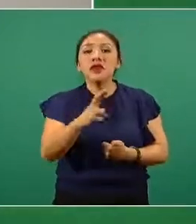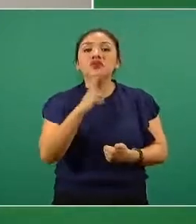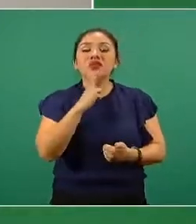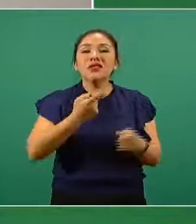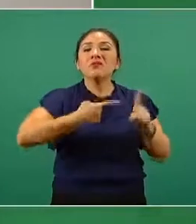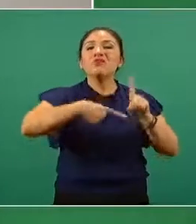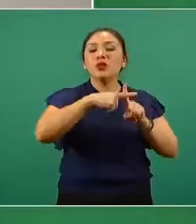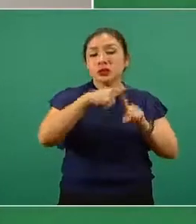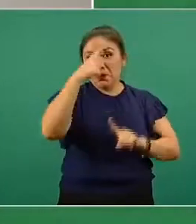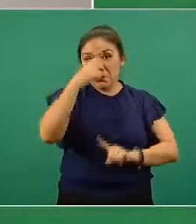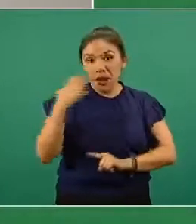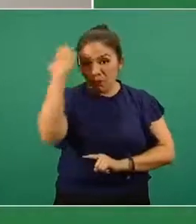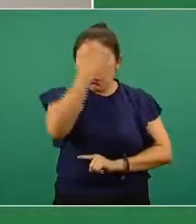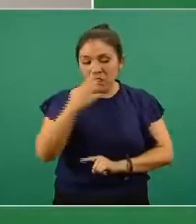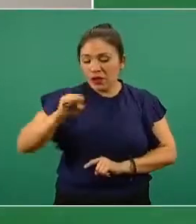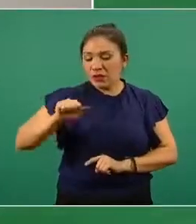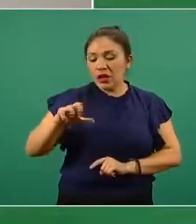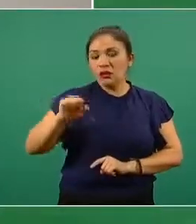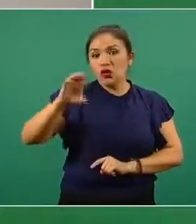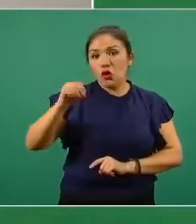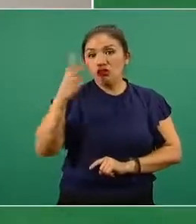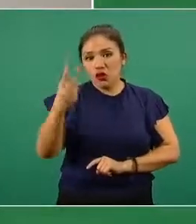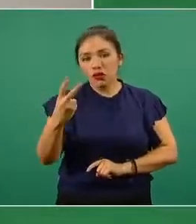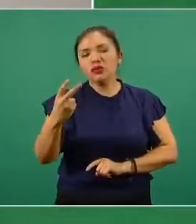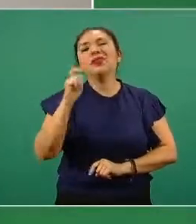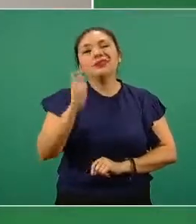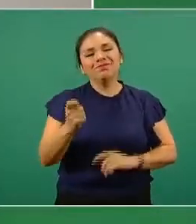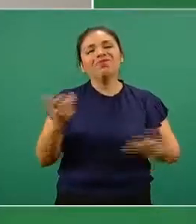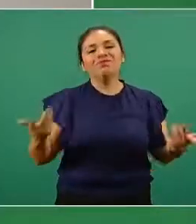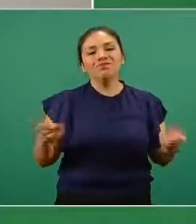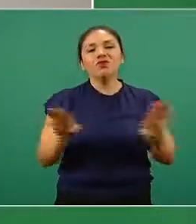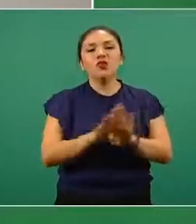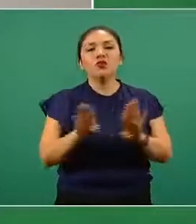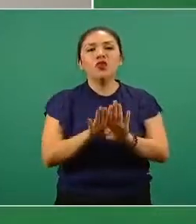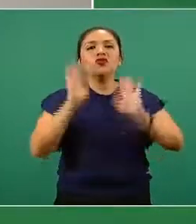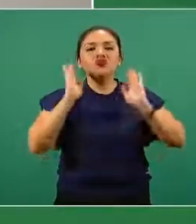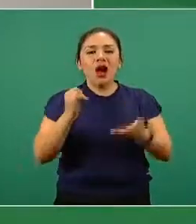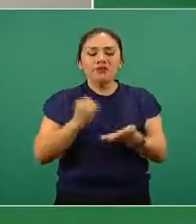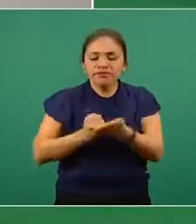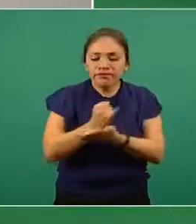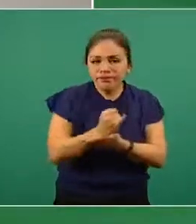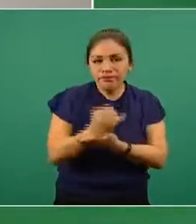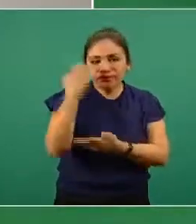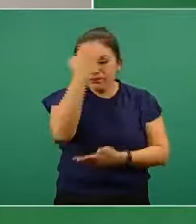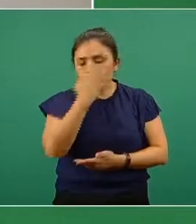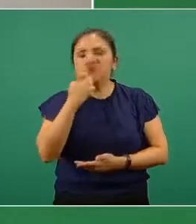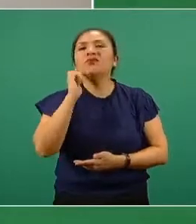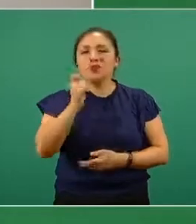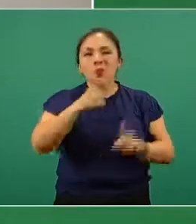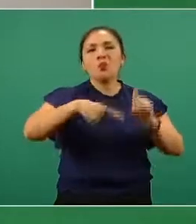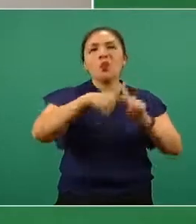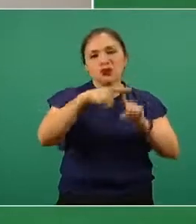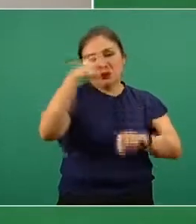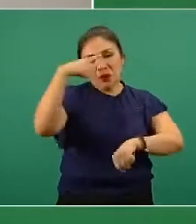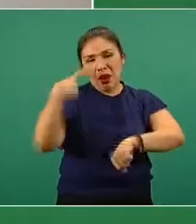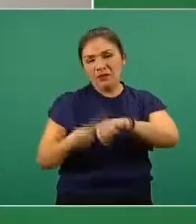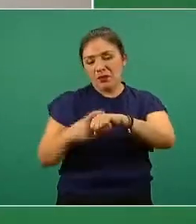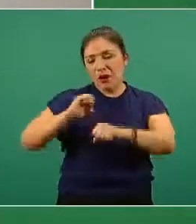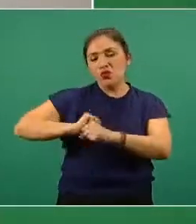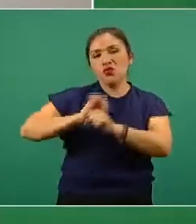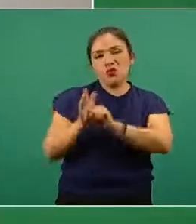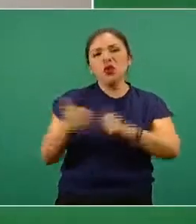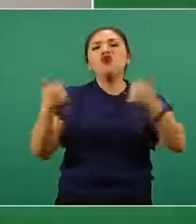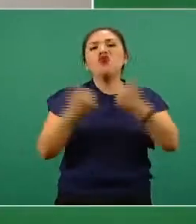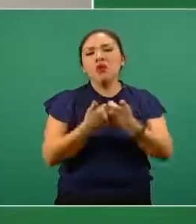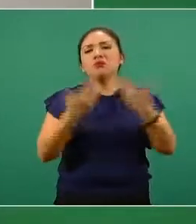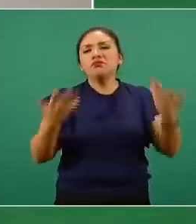positivo a la prueba del SARS-CoV-2 o se han dictaminado como positivas a la COVID-19